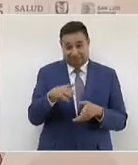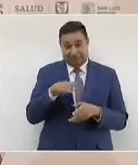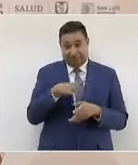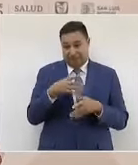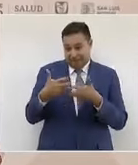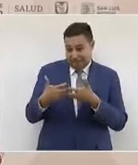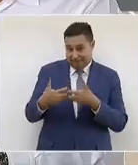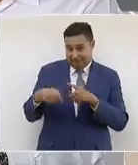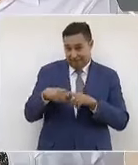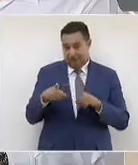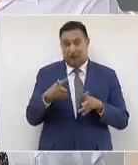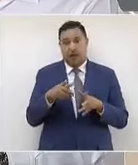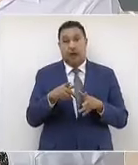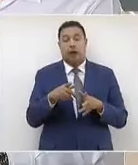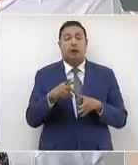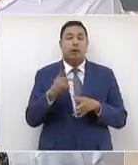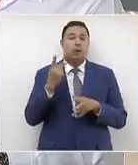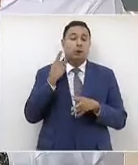ajenos al poder,